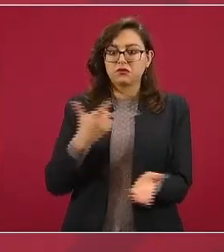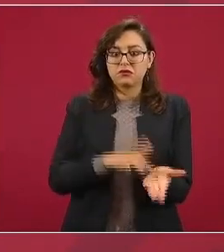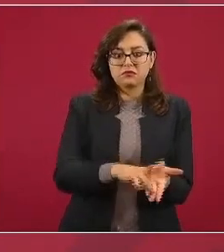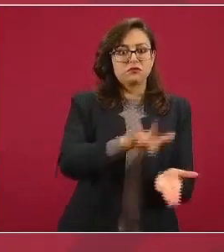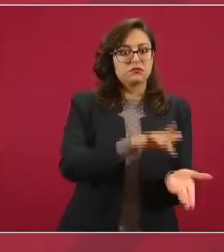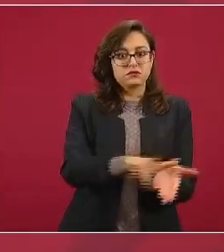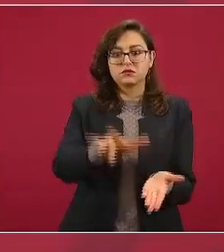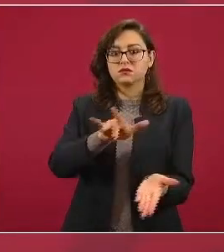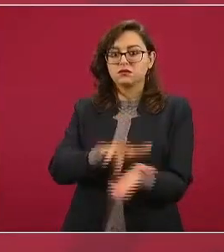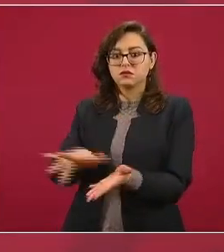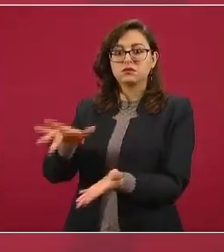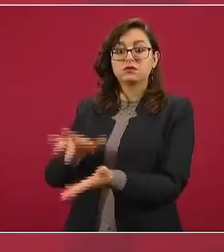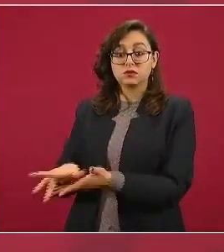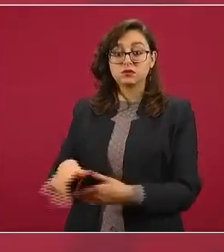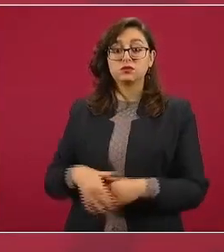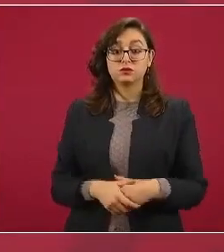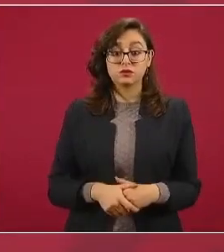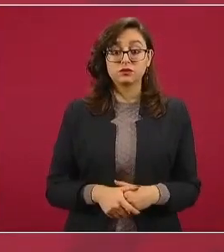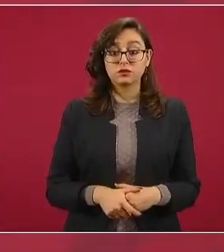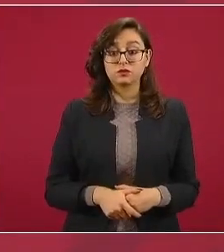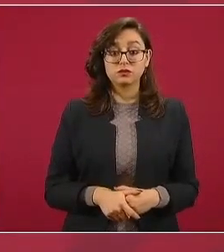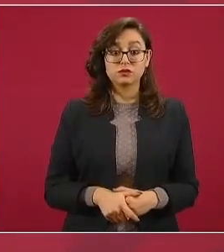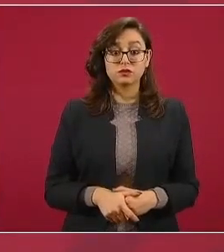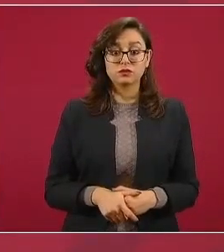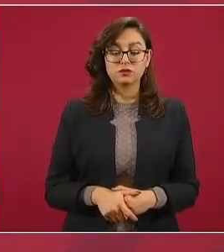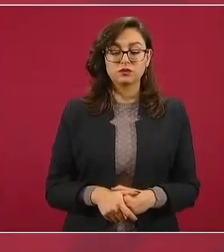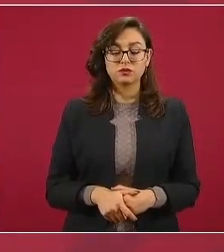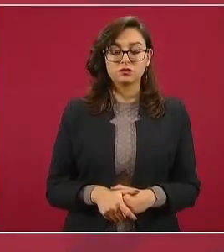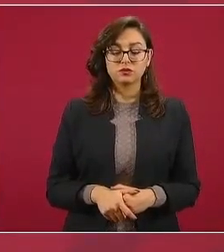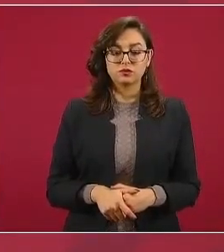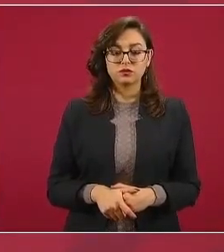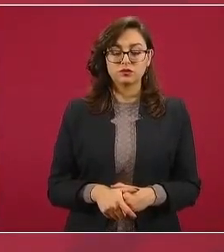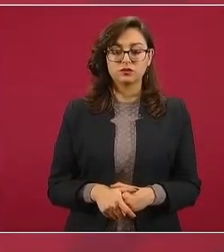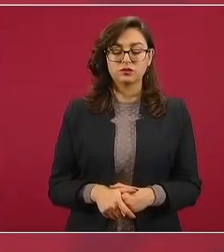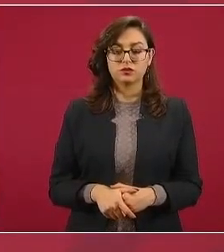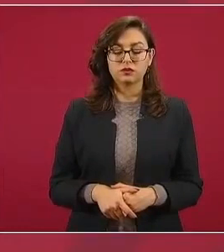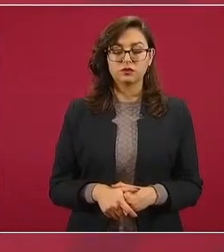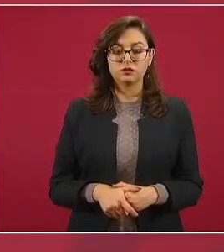hospitales que se instalaron. Esto es